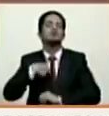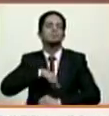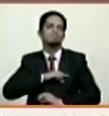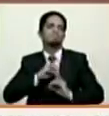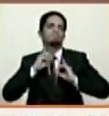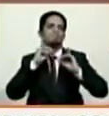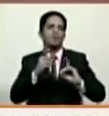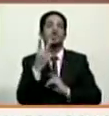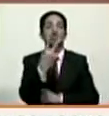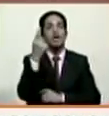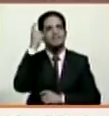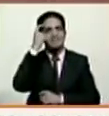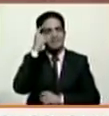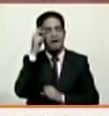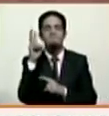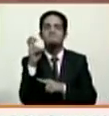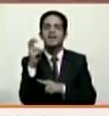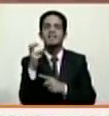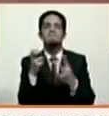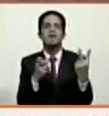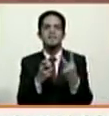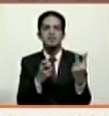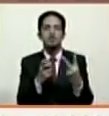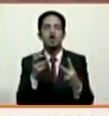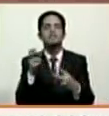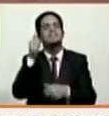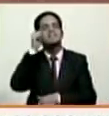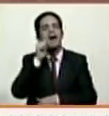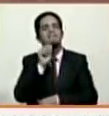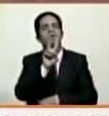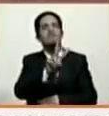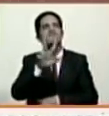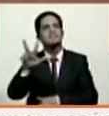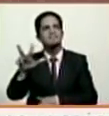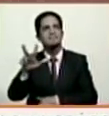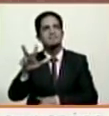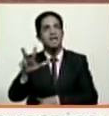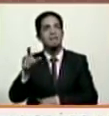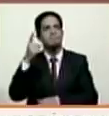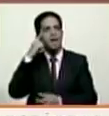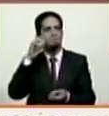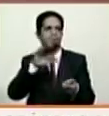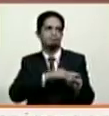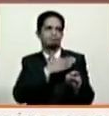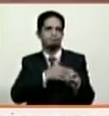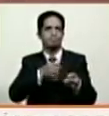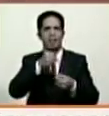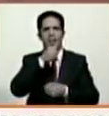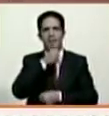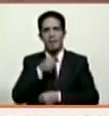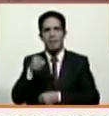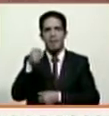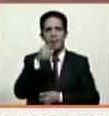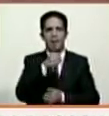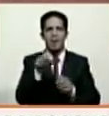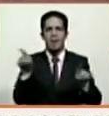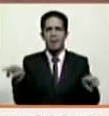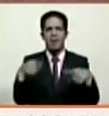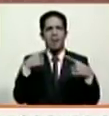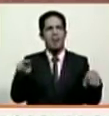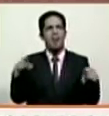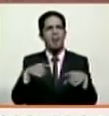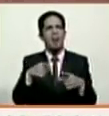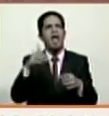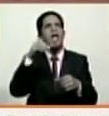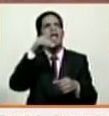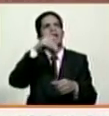los viernes 22 y sábado 23, para ese inmenso concierto que se realizará